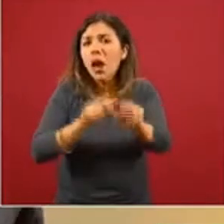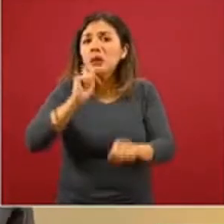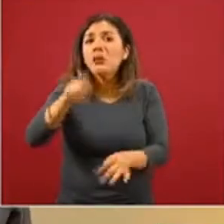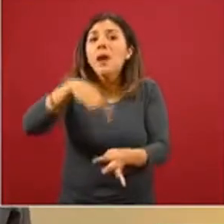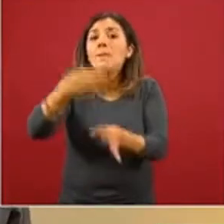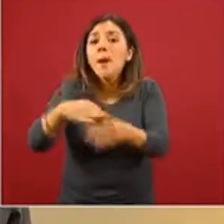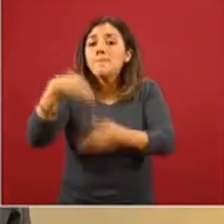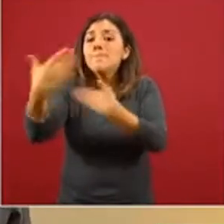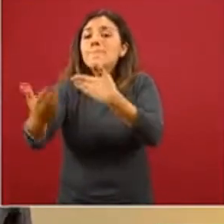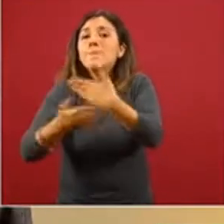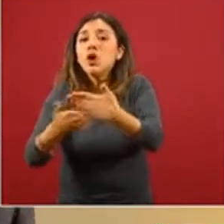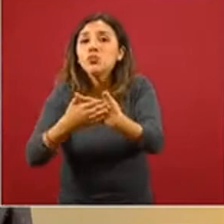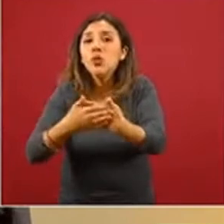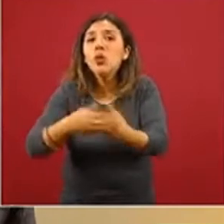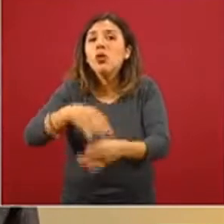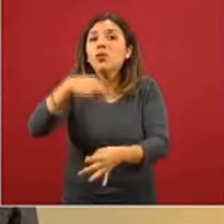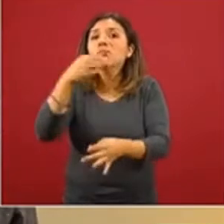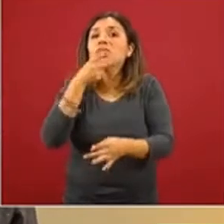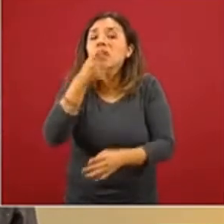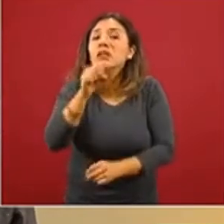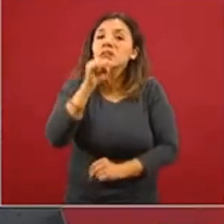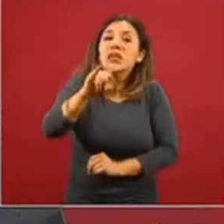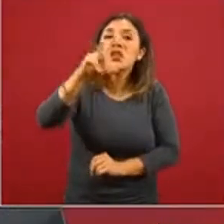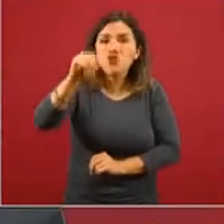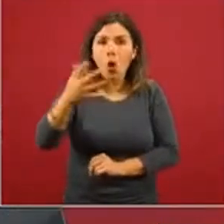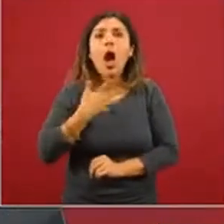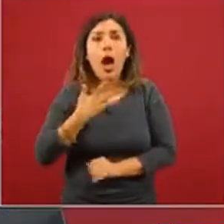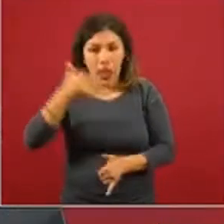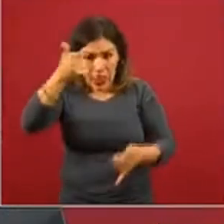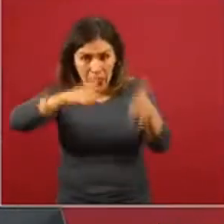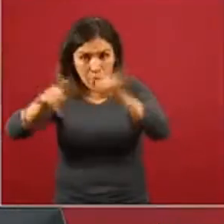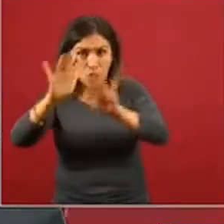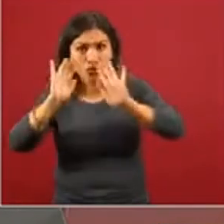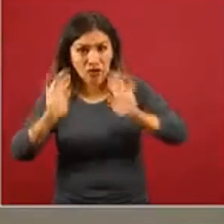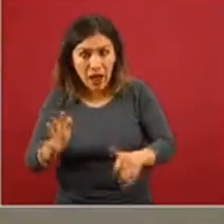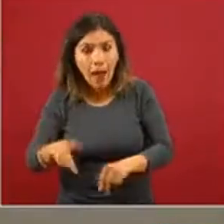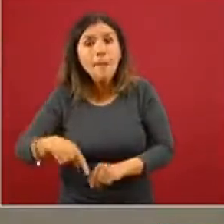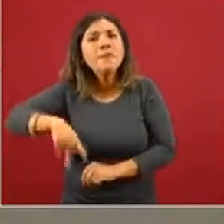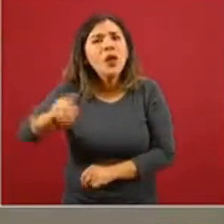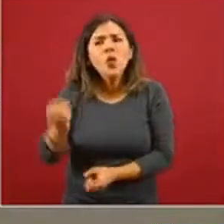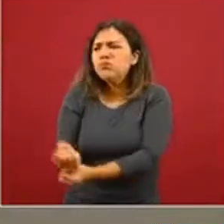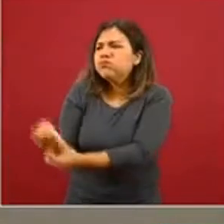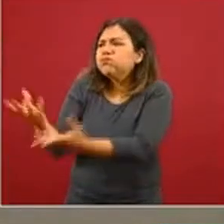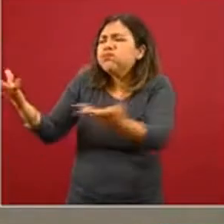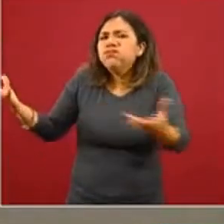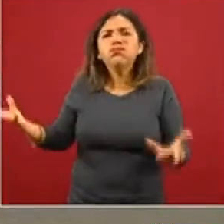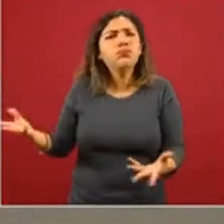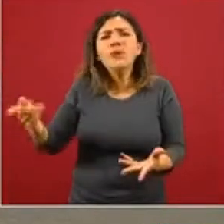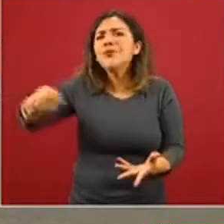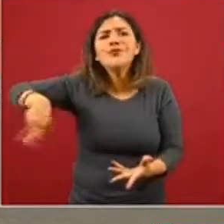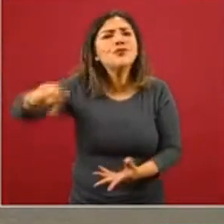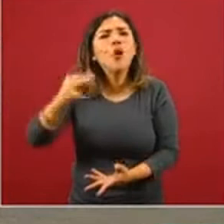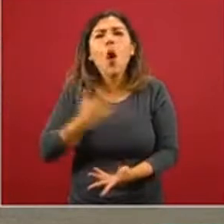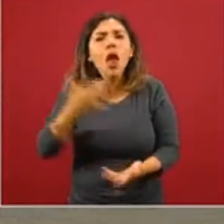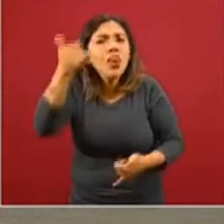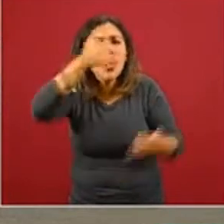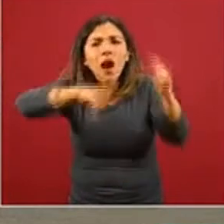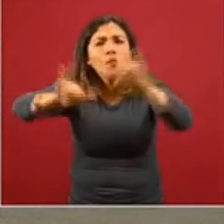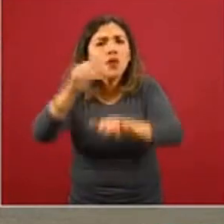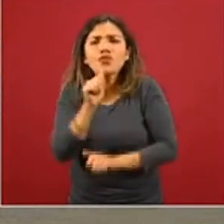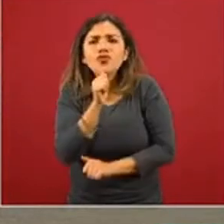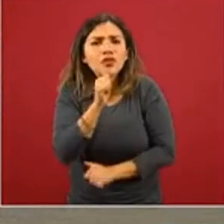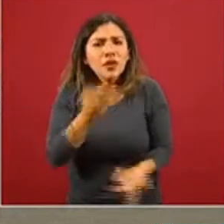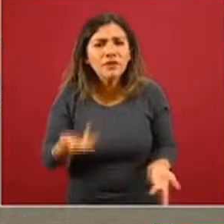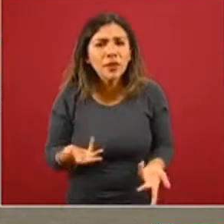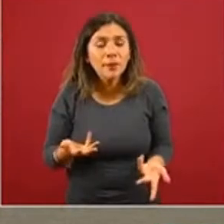por confirmarse, porque sí tienen una muestra de laboratorio, pero hay muchos más que no están en esa situación.